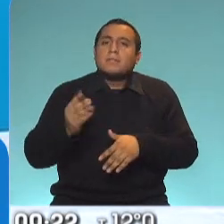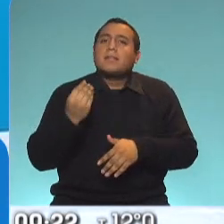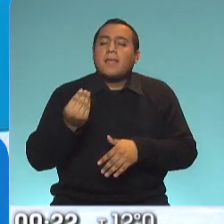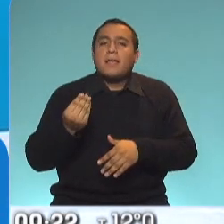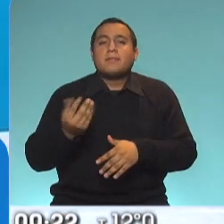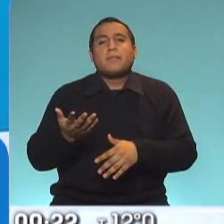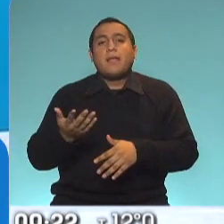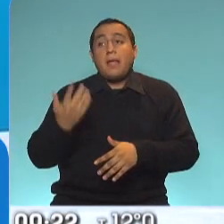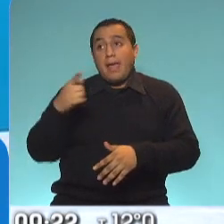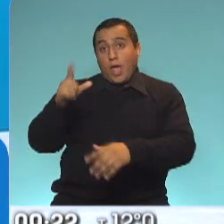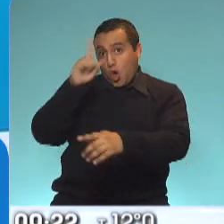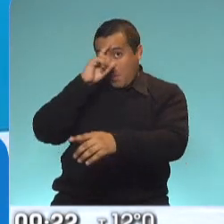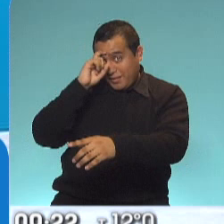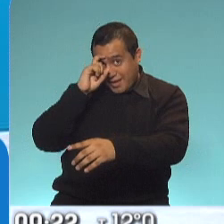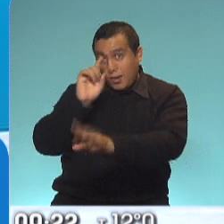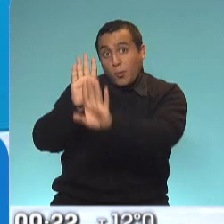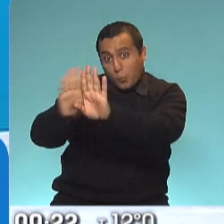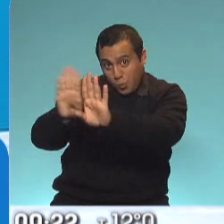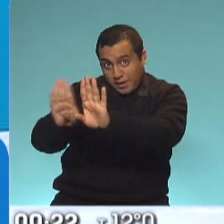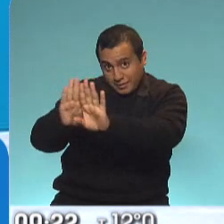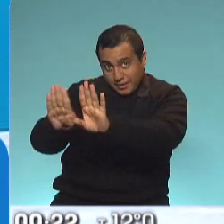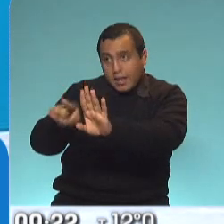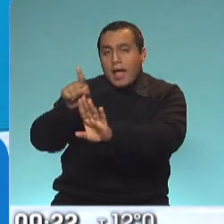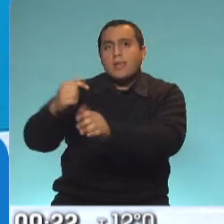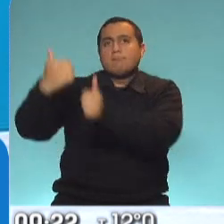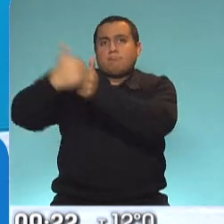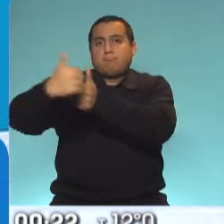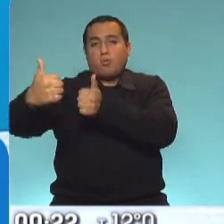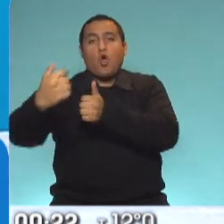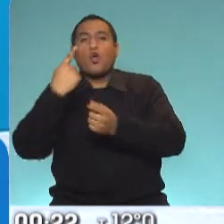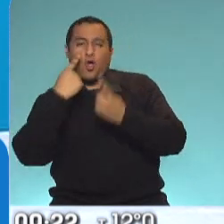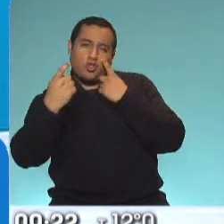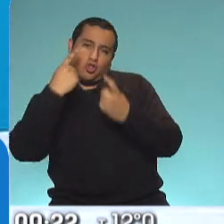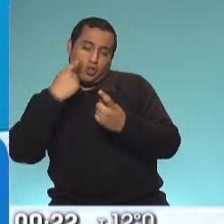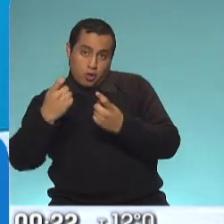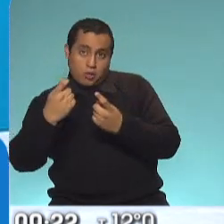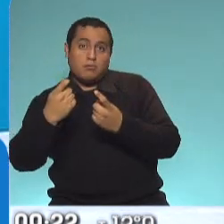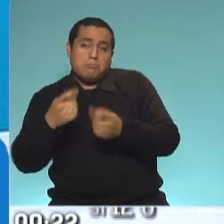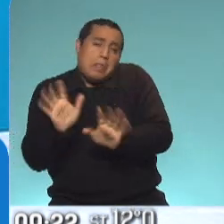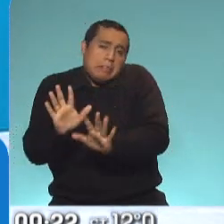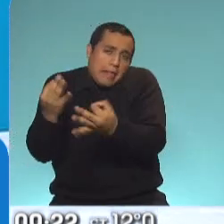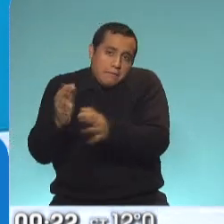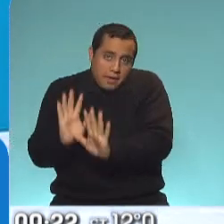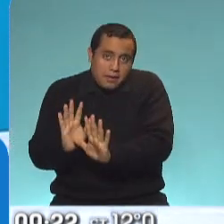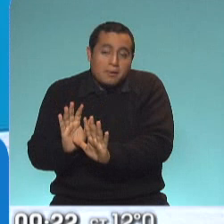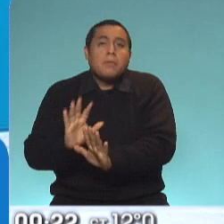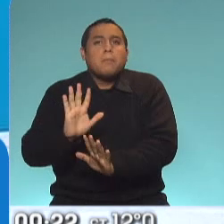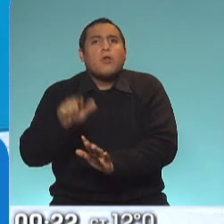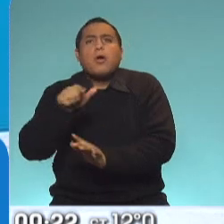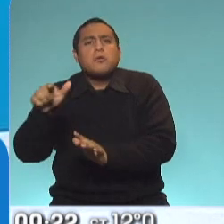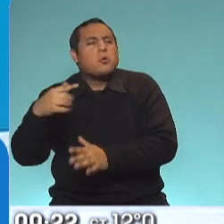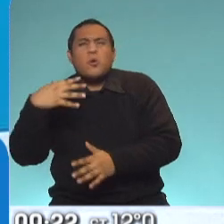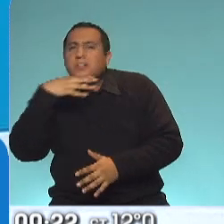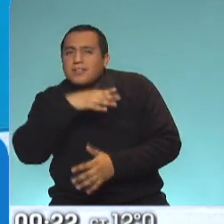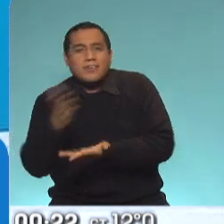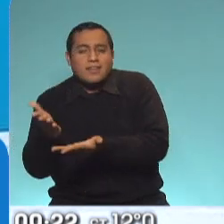de que en la puerta del hospital están las fuerzas de seguridad para controlar, y nos parece muy bien, que también no entienden que